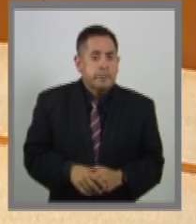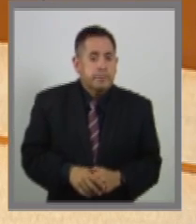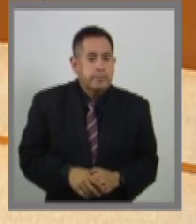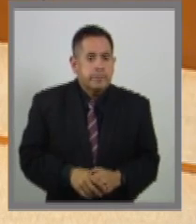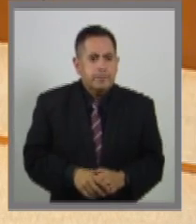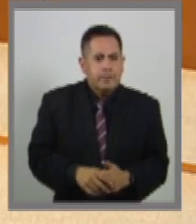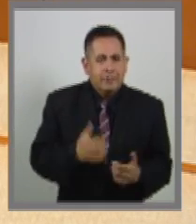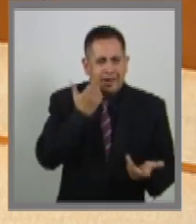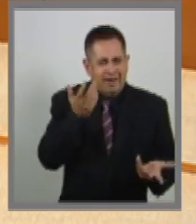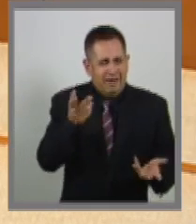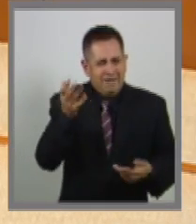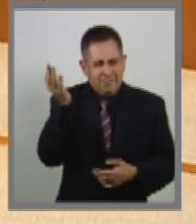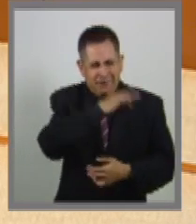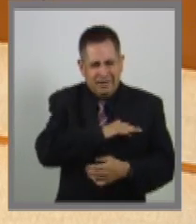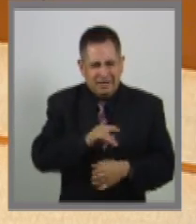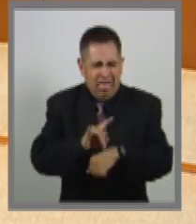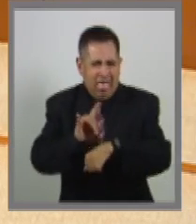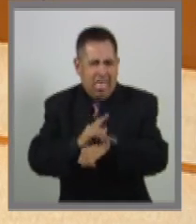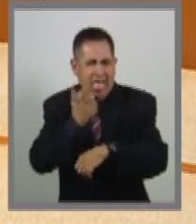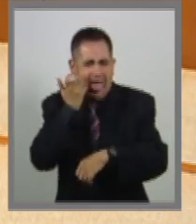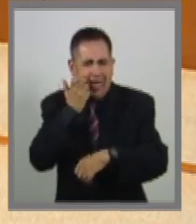¿Qué es esta farsa, pues?